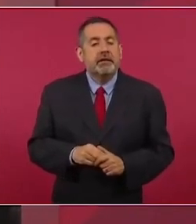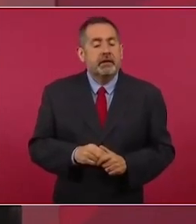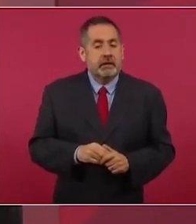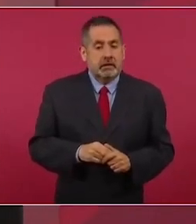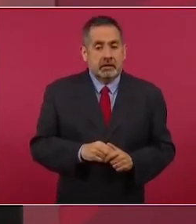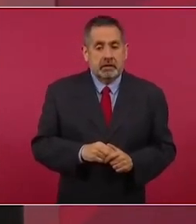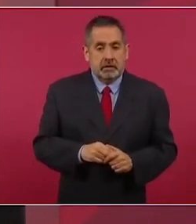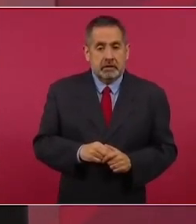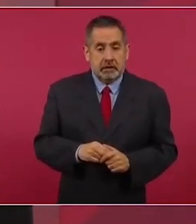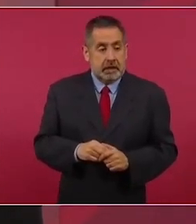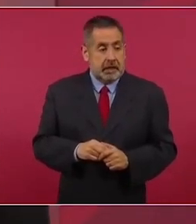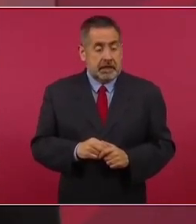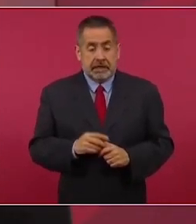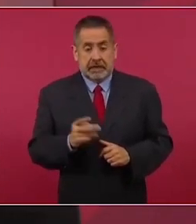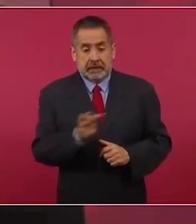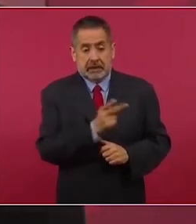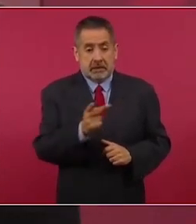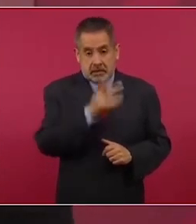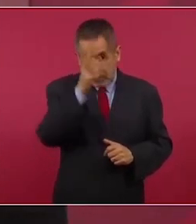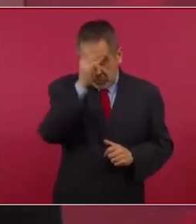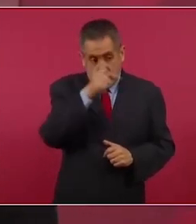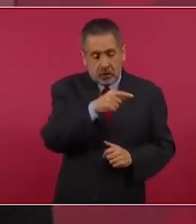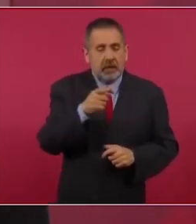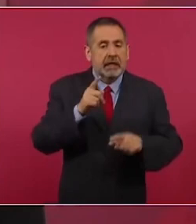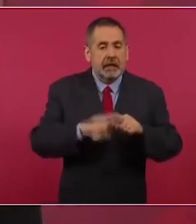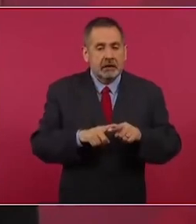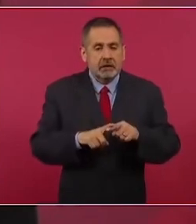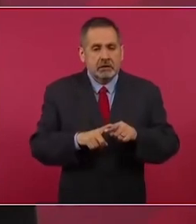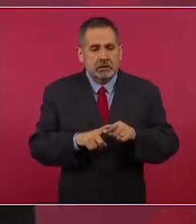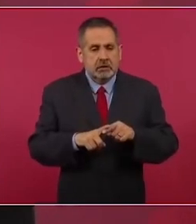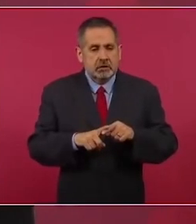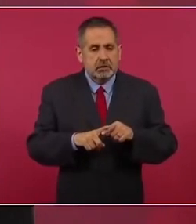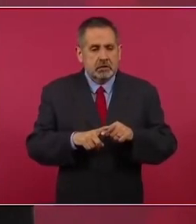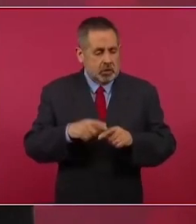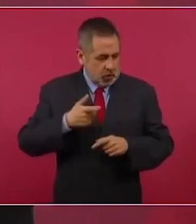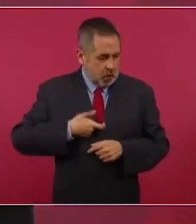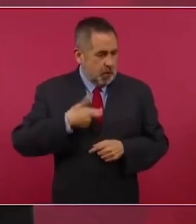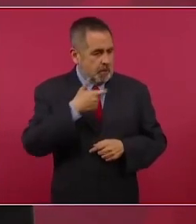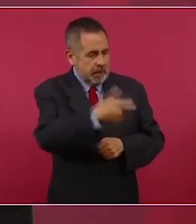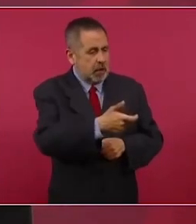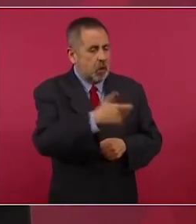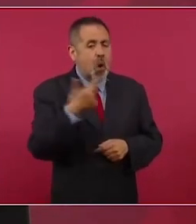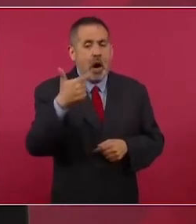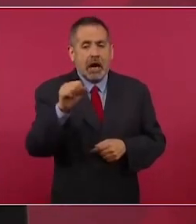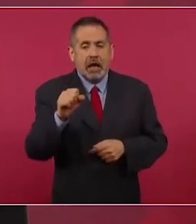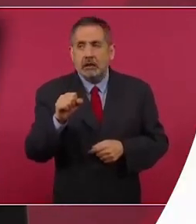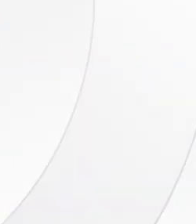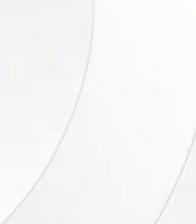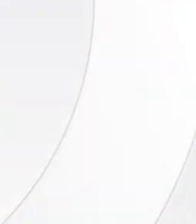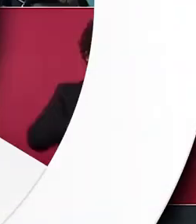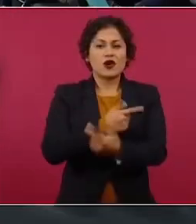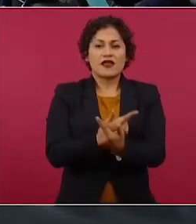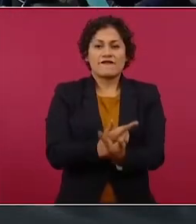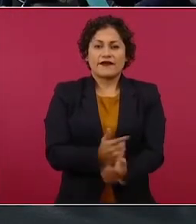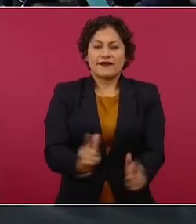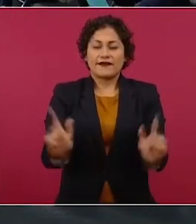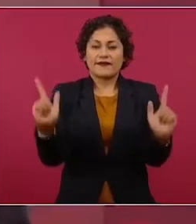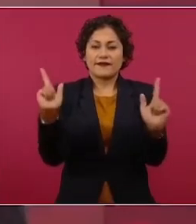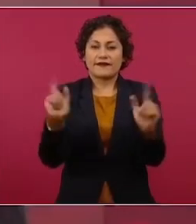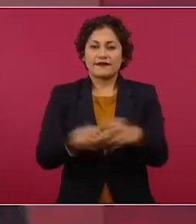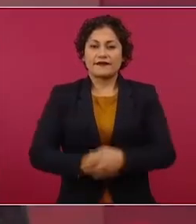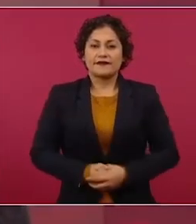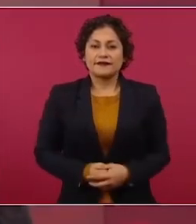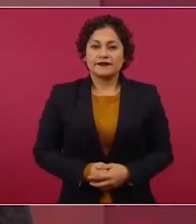hicieron el acuerdo de comprar el gas de Perú para traerlo a Manzanillo.